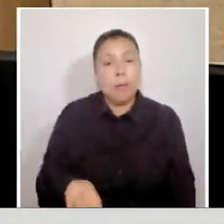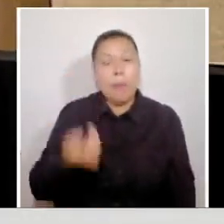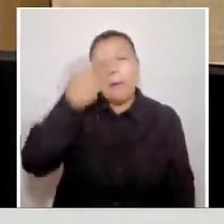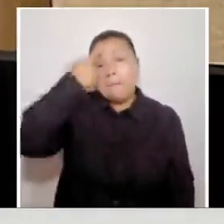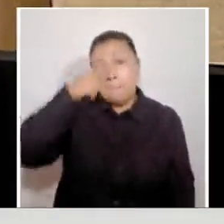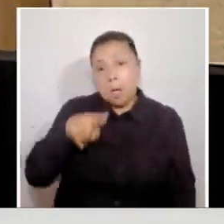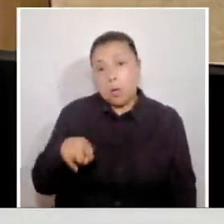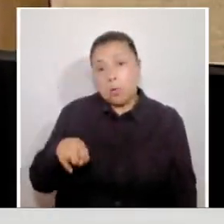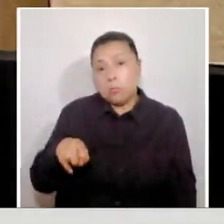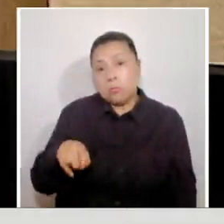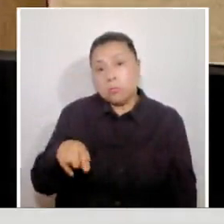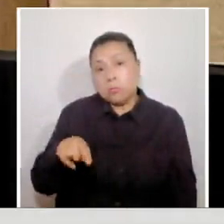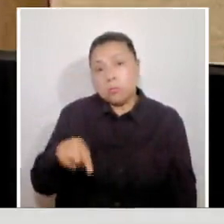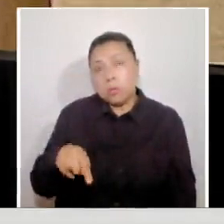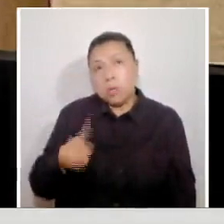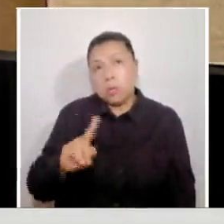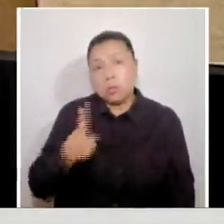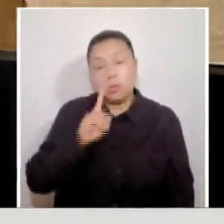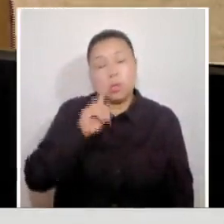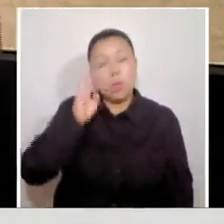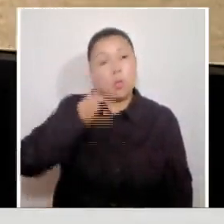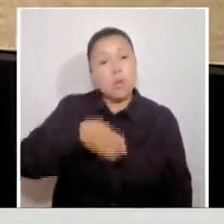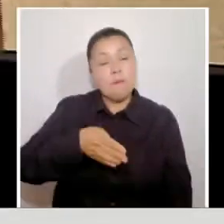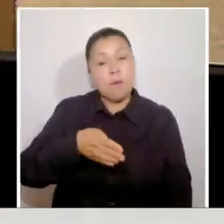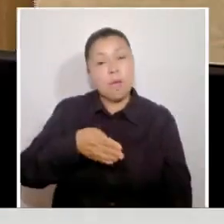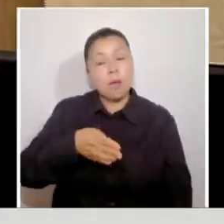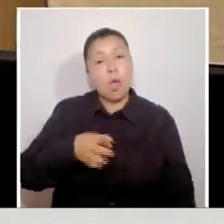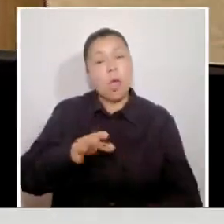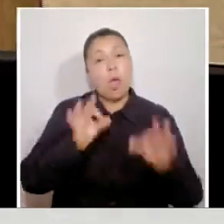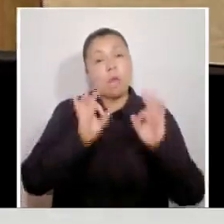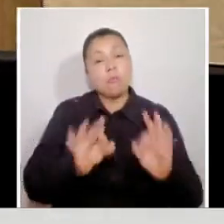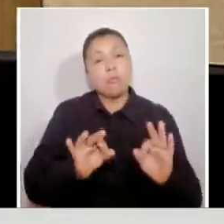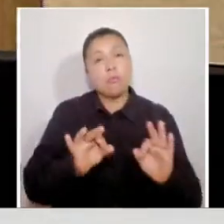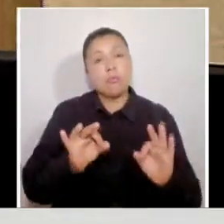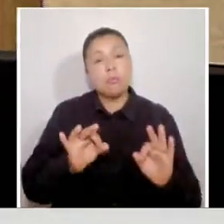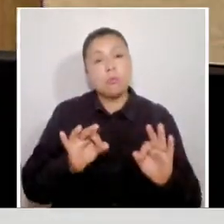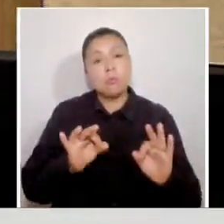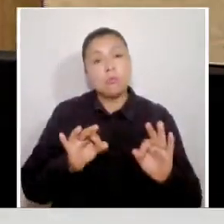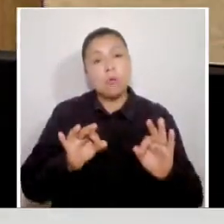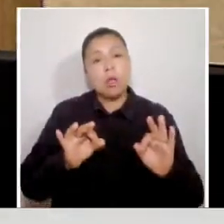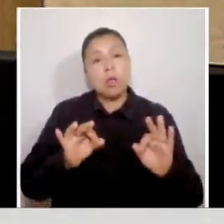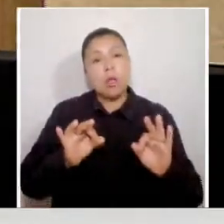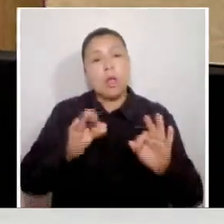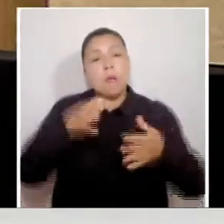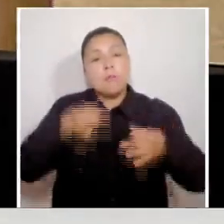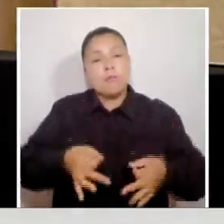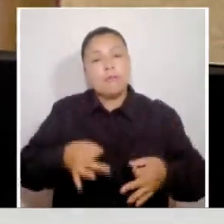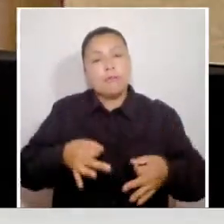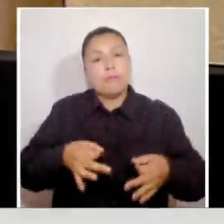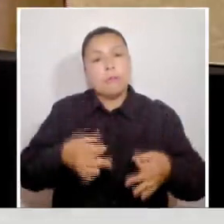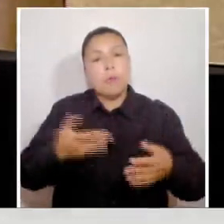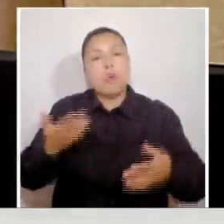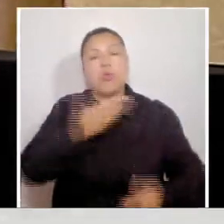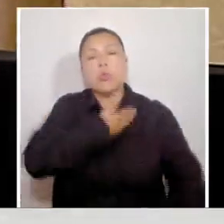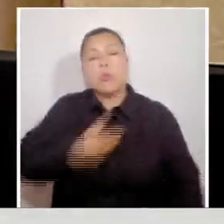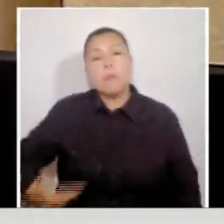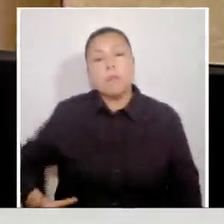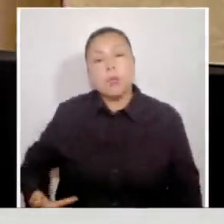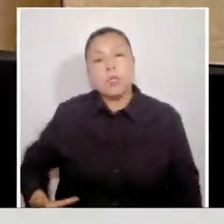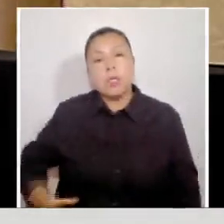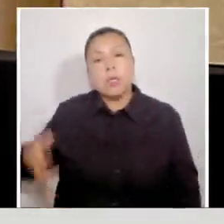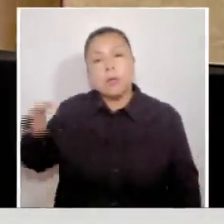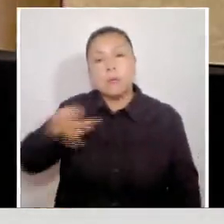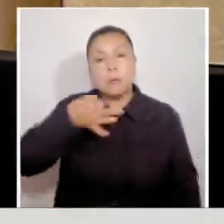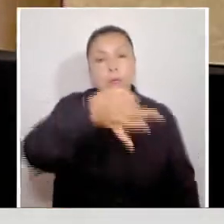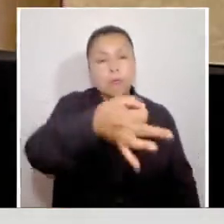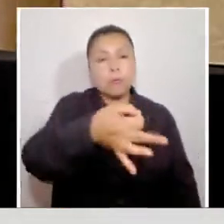este no consagra un deber imperativo al Estado de asegurarlo presidente por su intermedio recordemos en